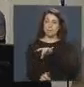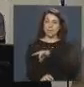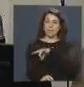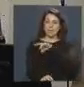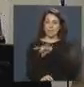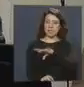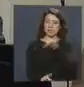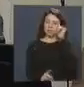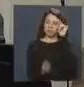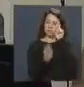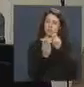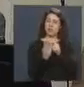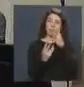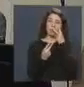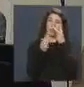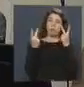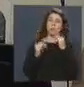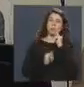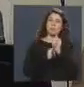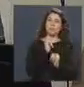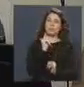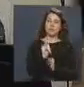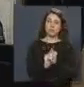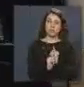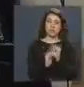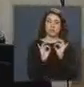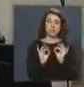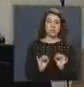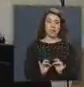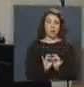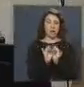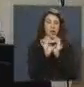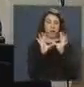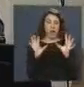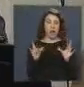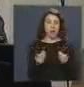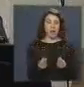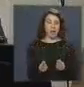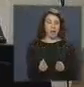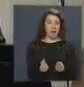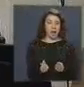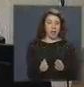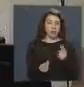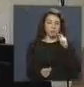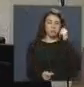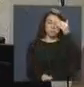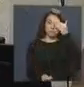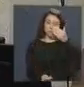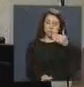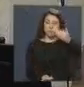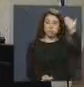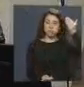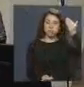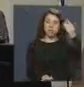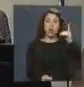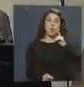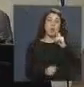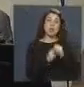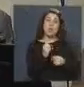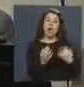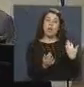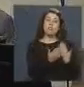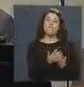en su proyección internacional. Y es evidente que esa calidad y ese prestigio se vieron en los últimos